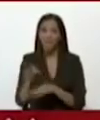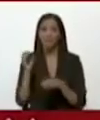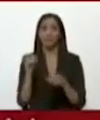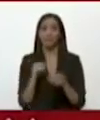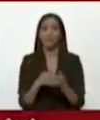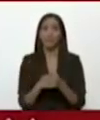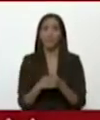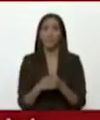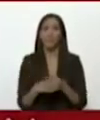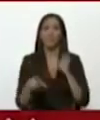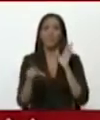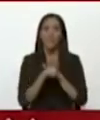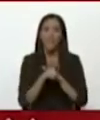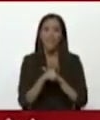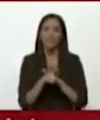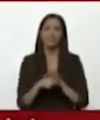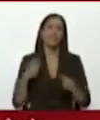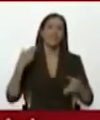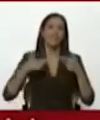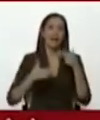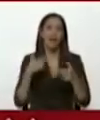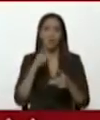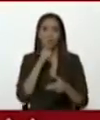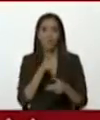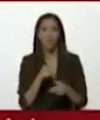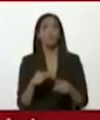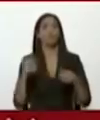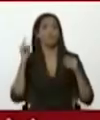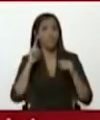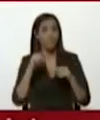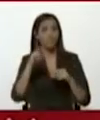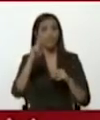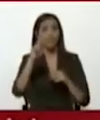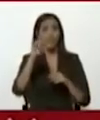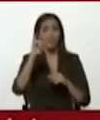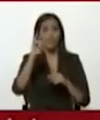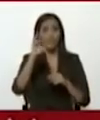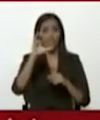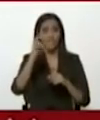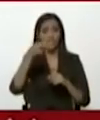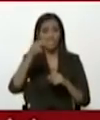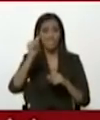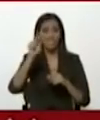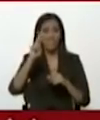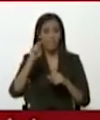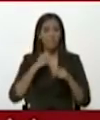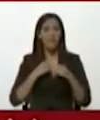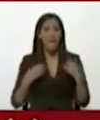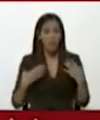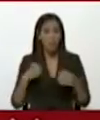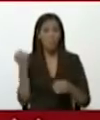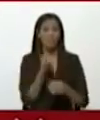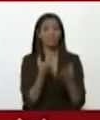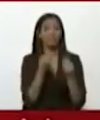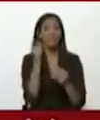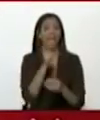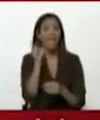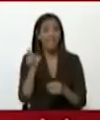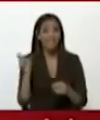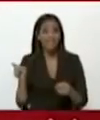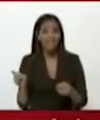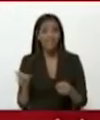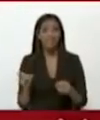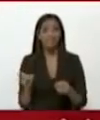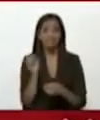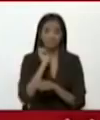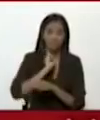ley de vagos y maleantes. Por cierto, el señor Richard Blanco mandó bastante gente a las